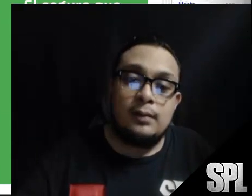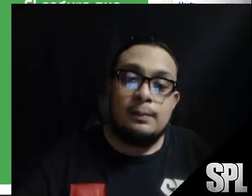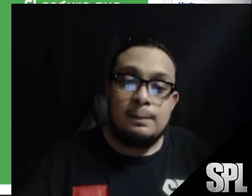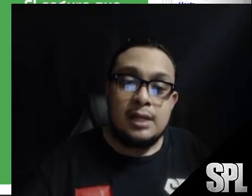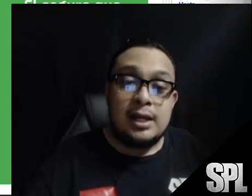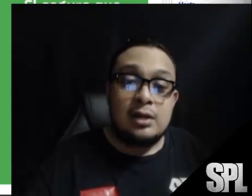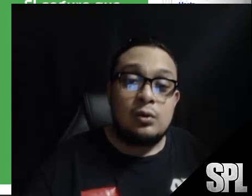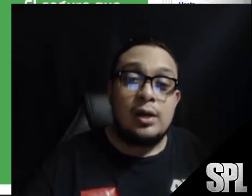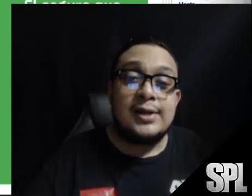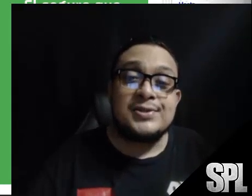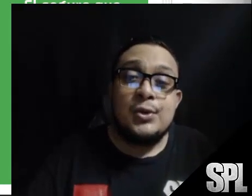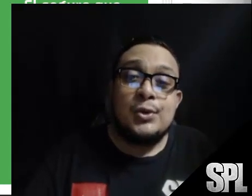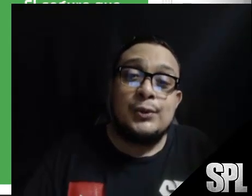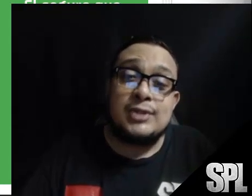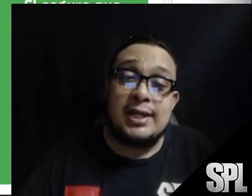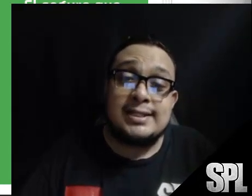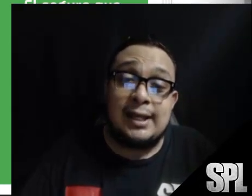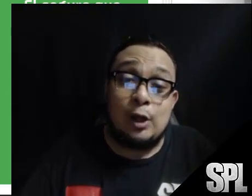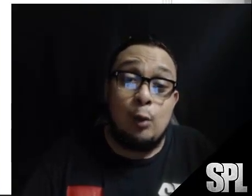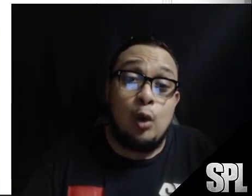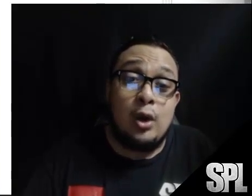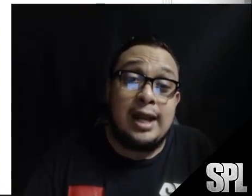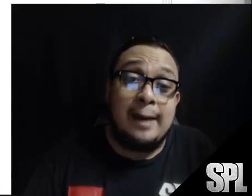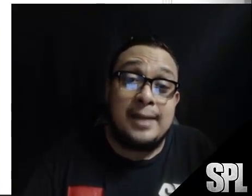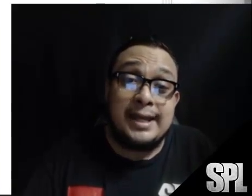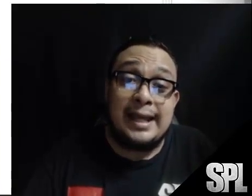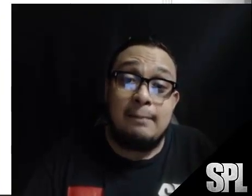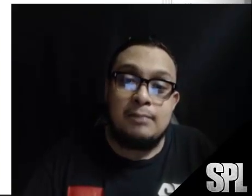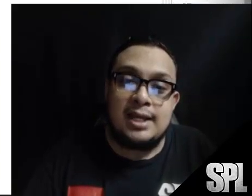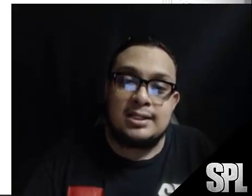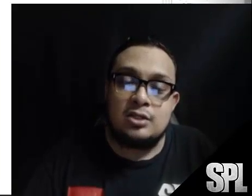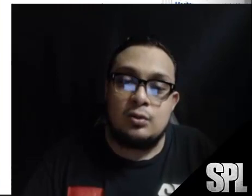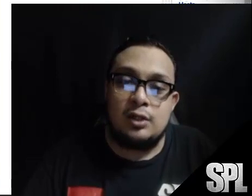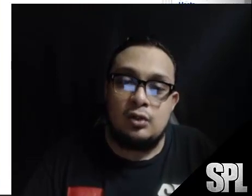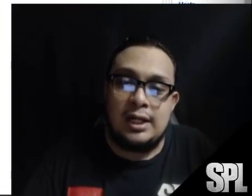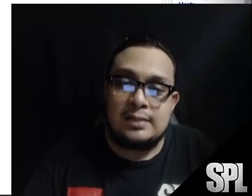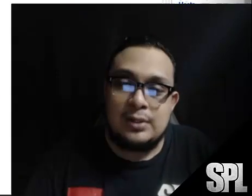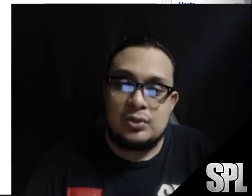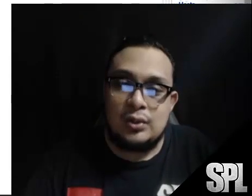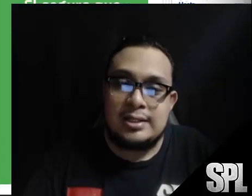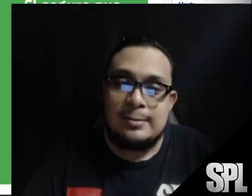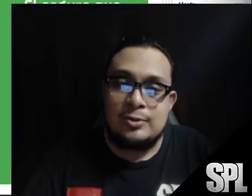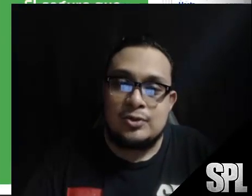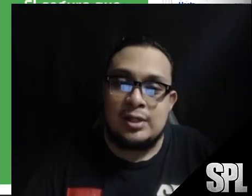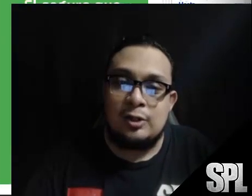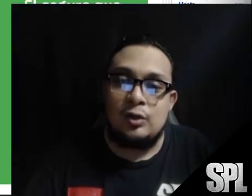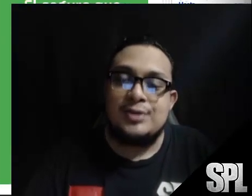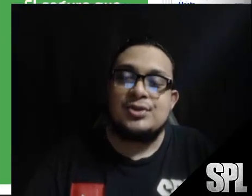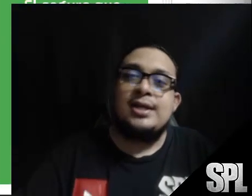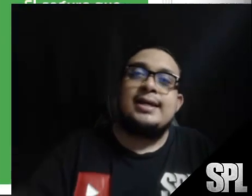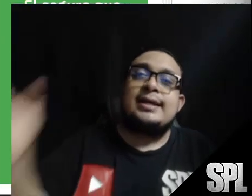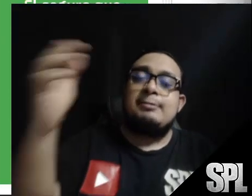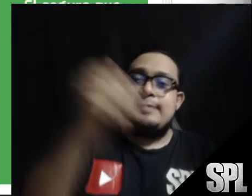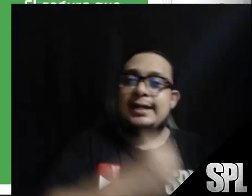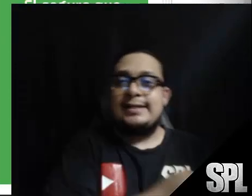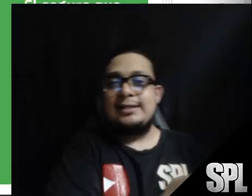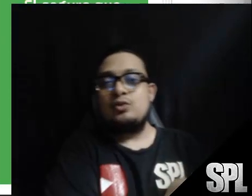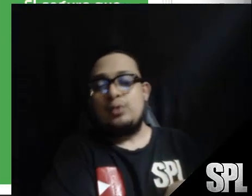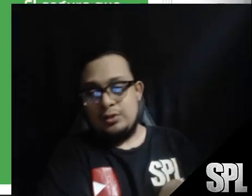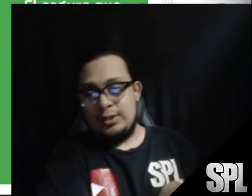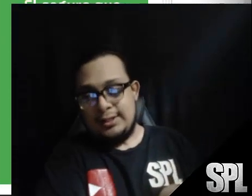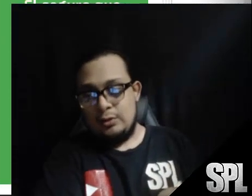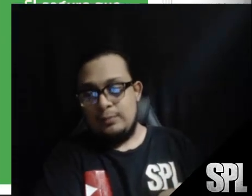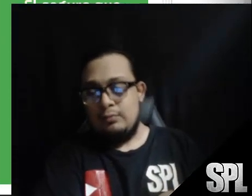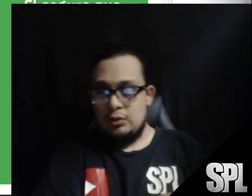día de hoy, miércoles. ¿Ustedes cómo la ven? ¿Qué piensan? Sobre todo las personas, amigos suscriptores, que viven en